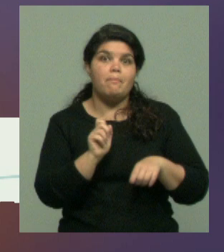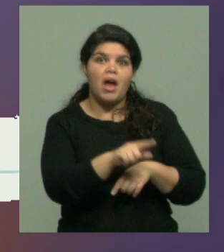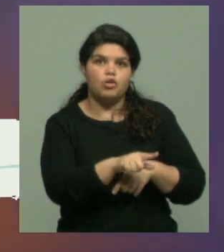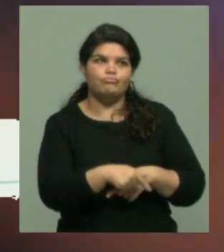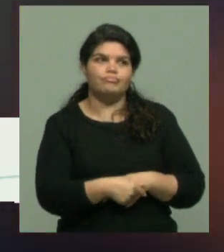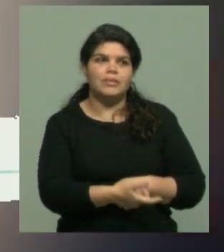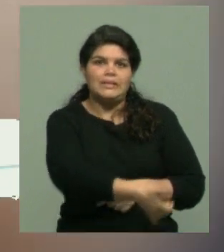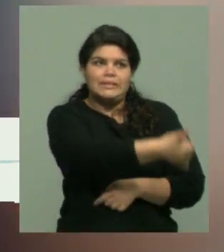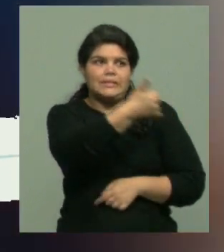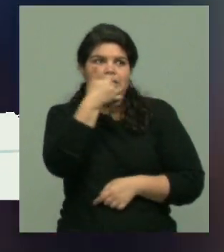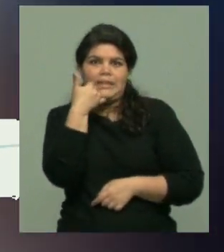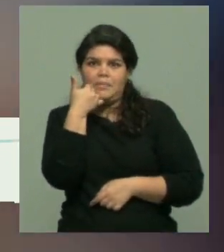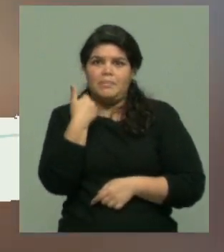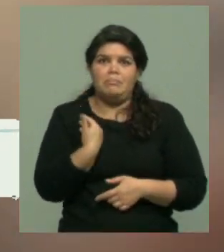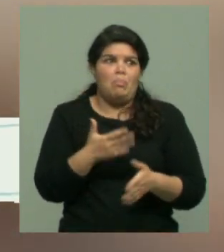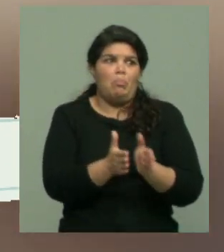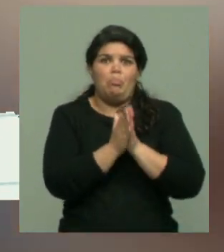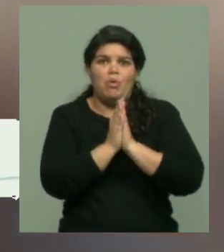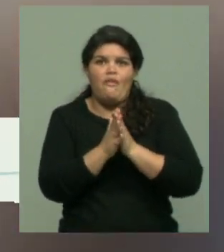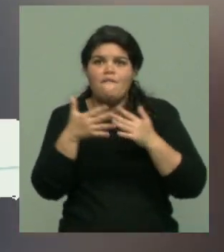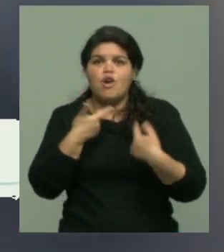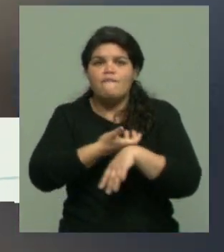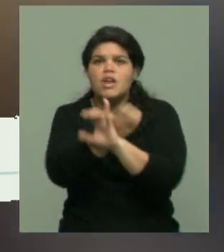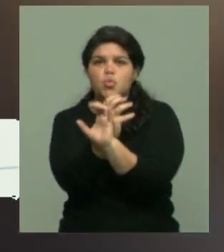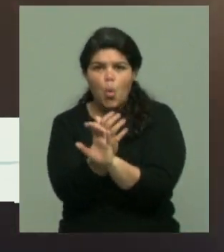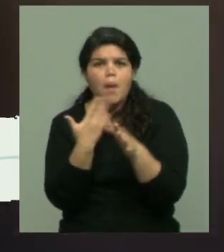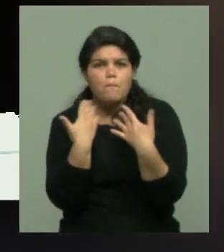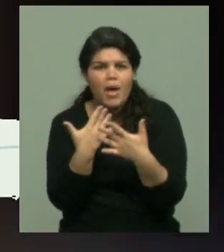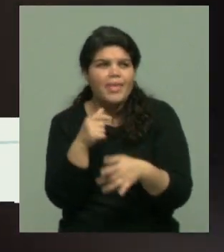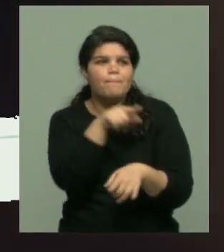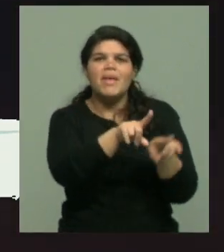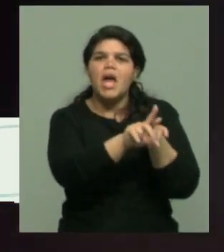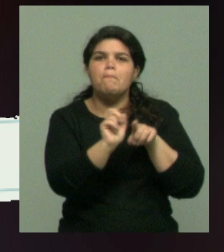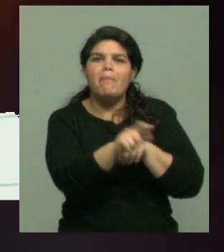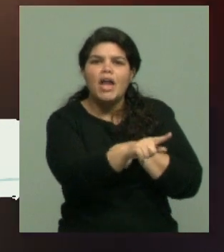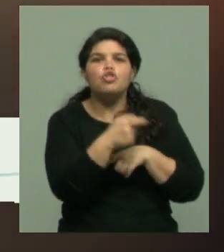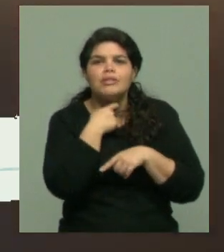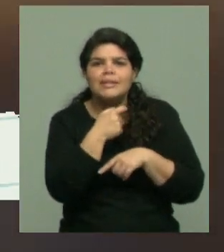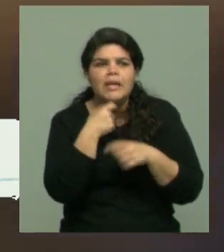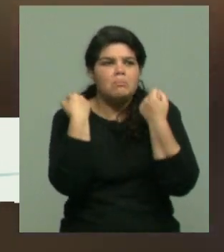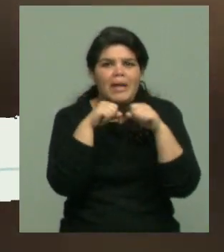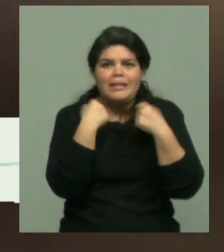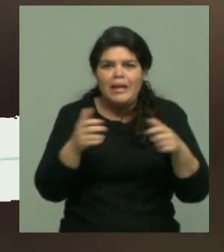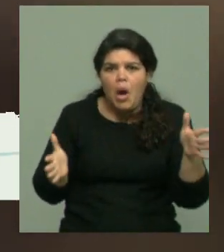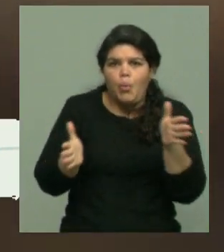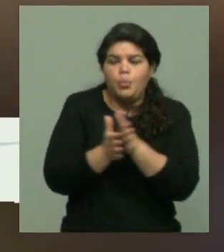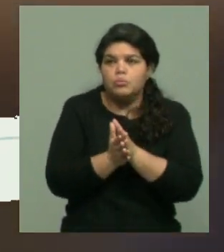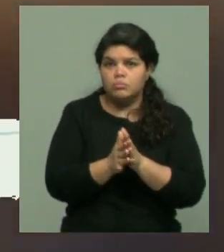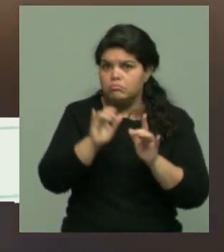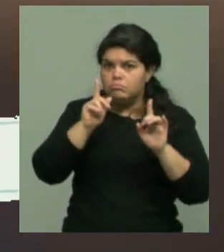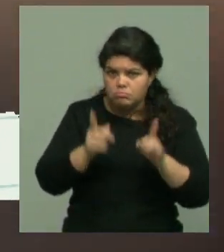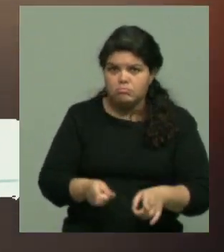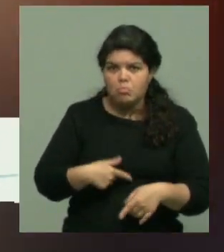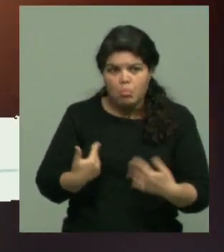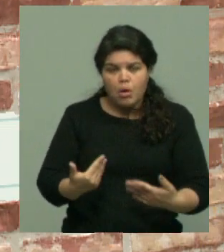clases virtuales. ¿Hay alguna posibilidad que la clase virtual yo conecte a mi hermano, los vea y puede practicar con usted? Y así practicó en pandemia.